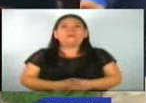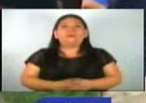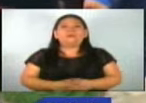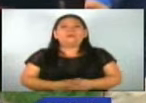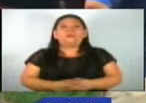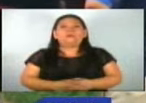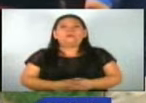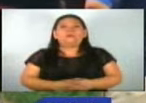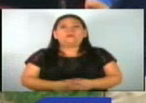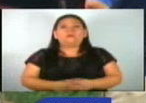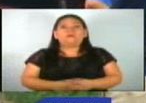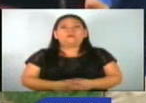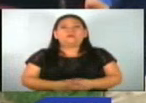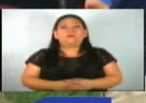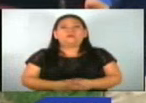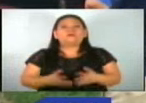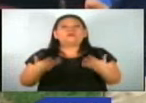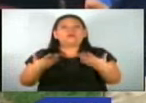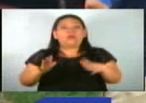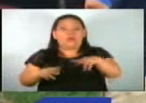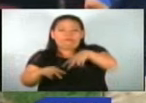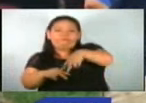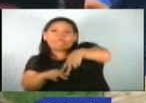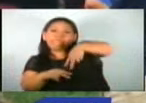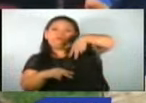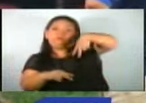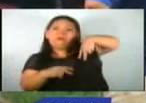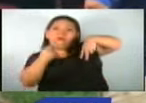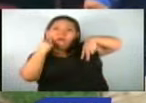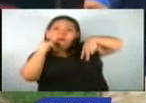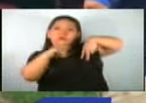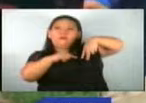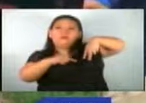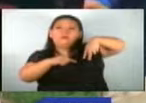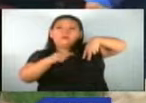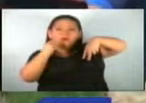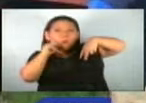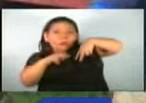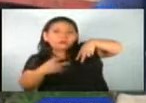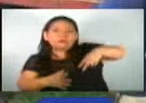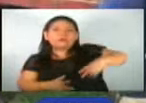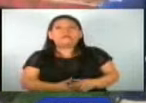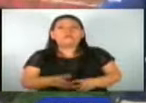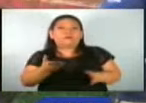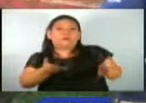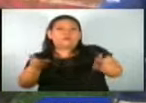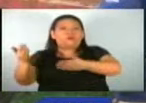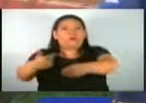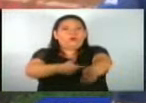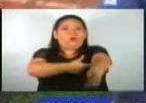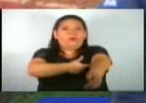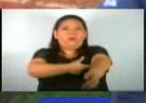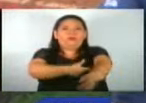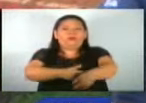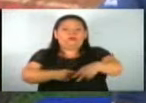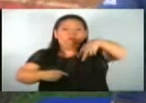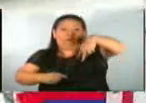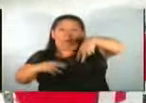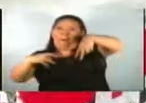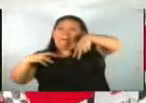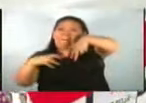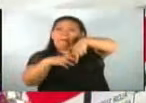hacer acceso. Ya se liberó físicamente un 50% de las extremidades de las personas que están en este momento trenzadas en la